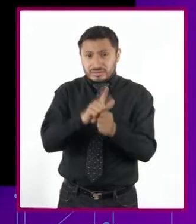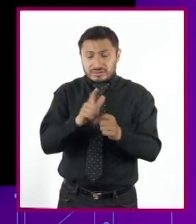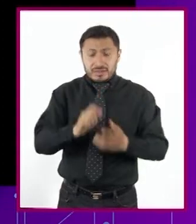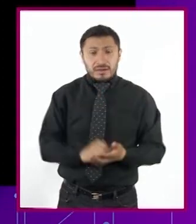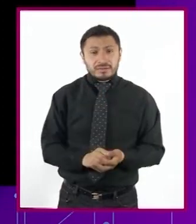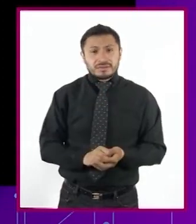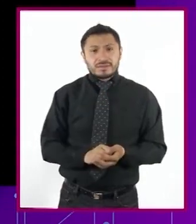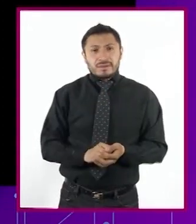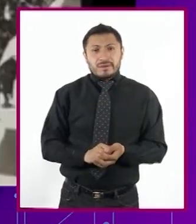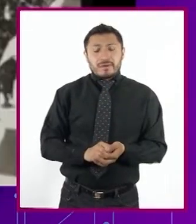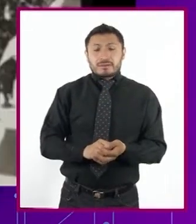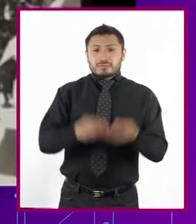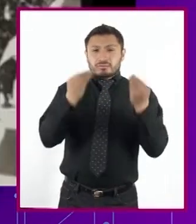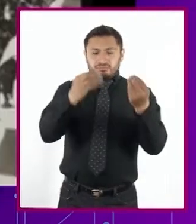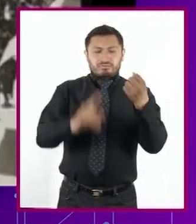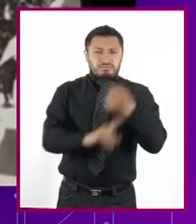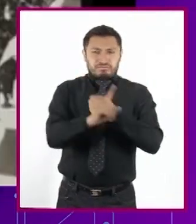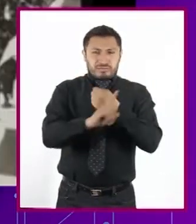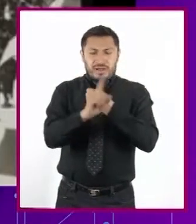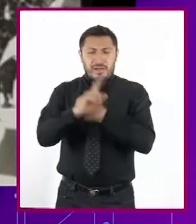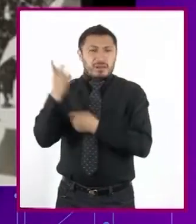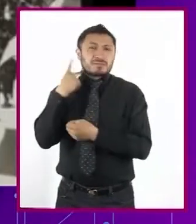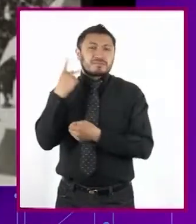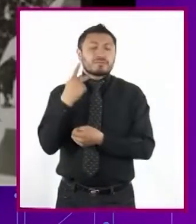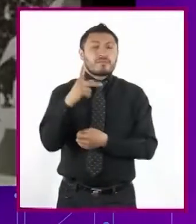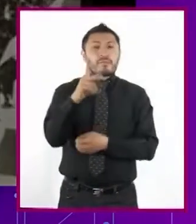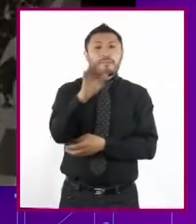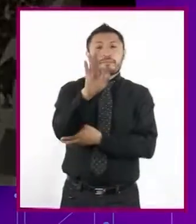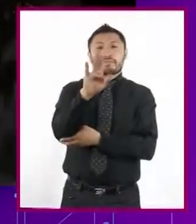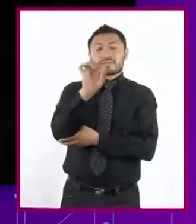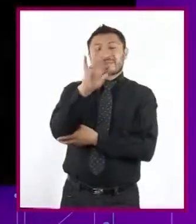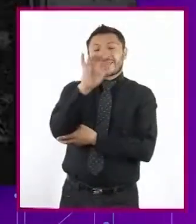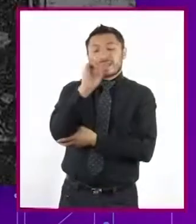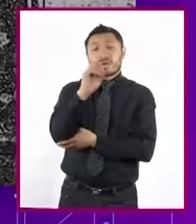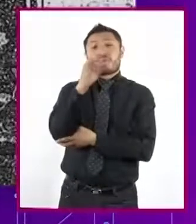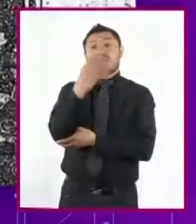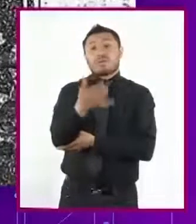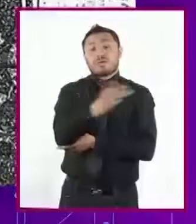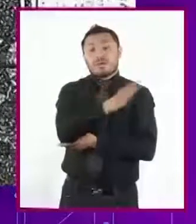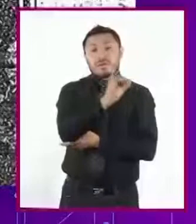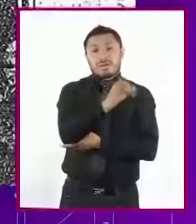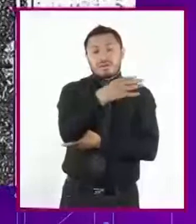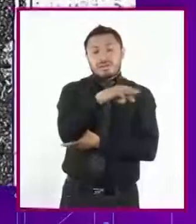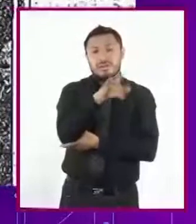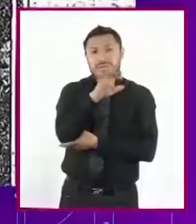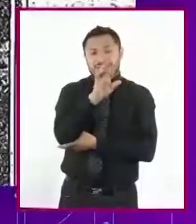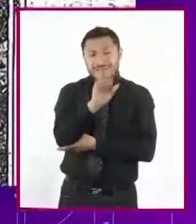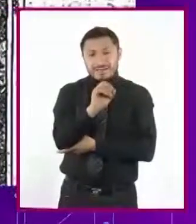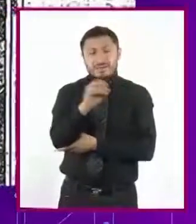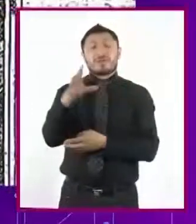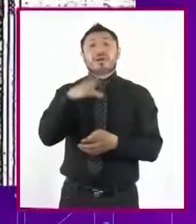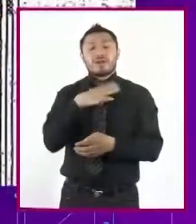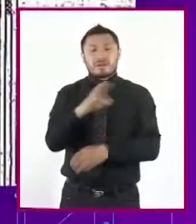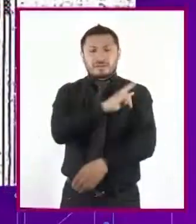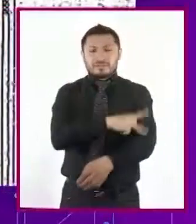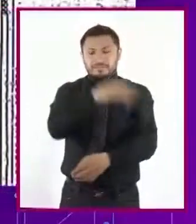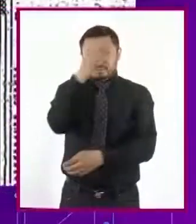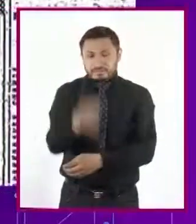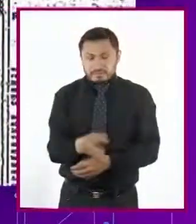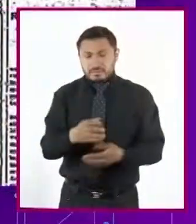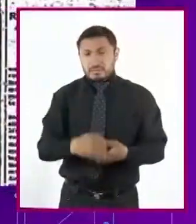Tras numerosos conflictos políticos, Francisco I. Madero asumió el poder, legitimado por un proceso electoral